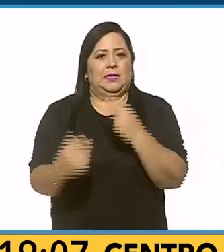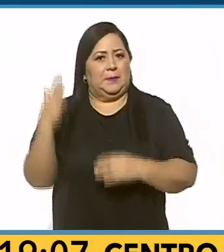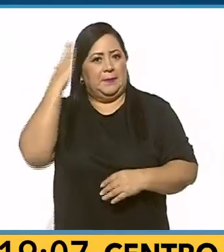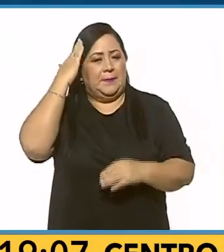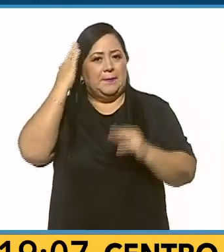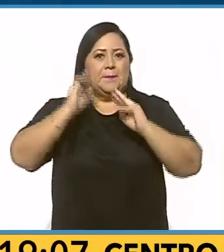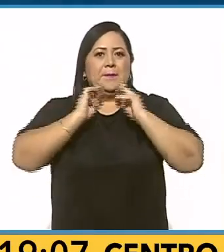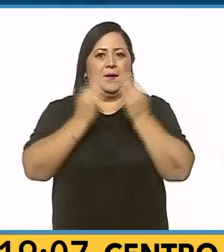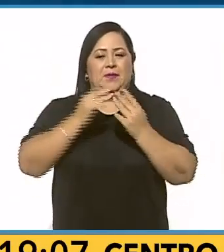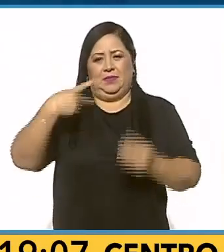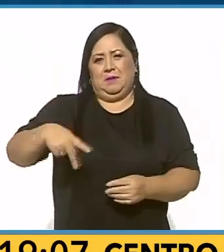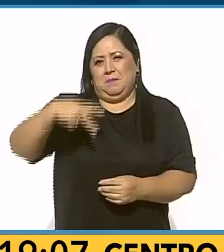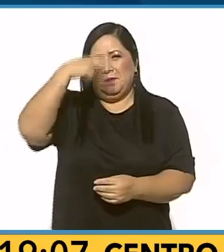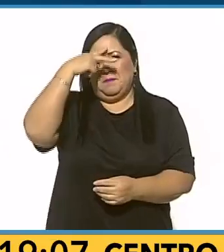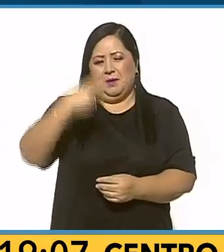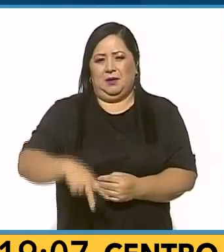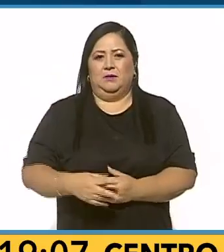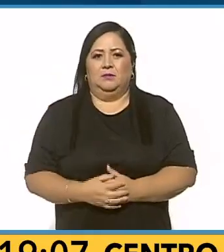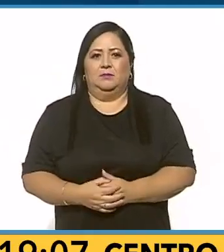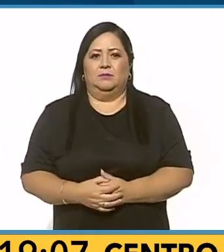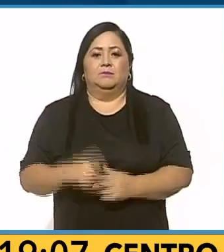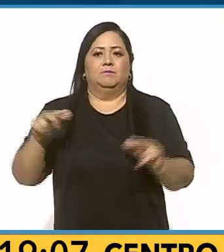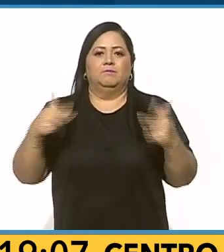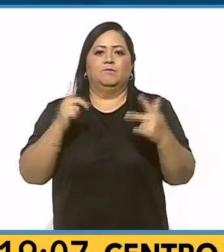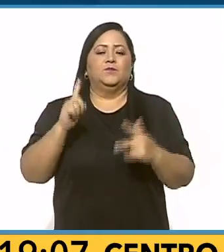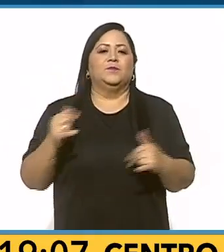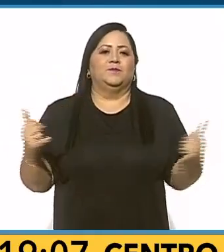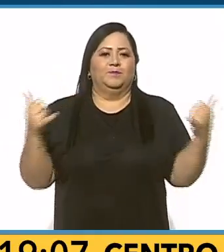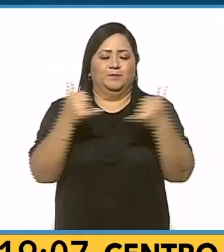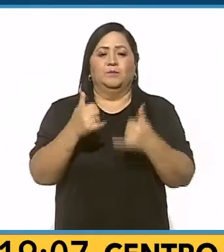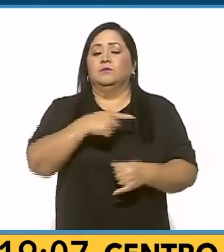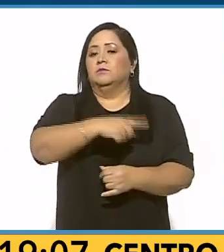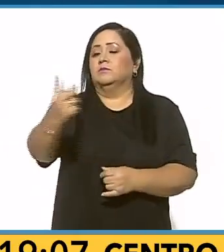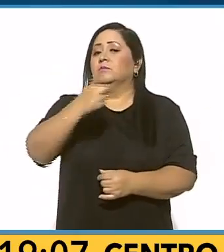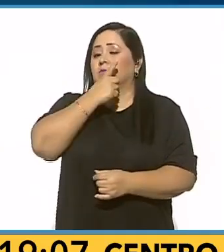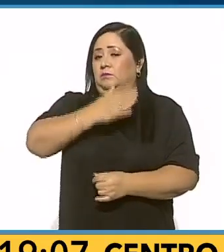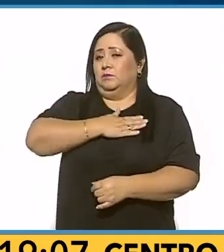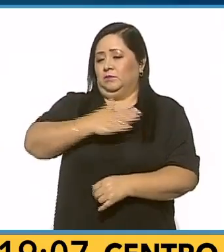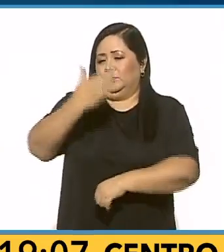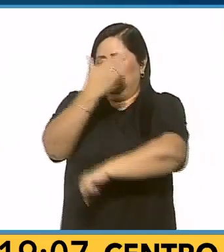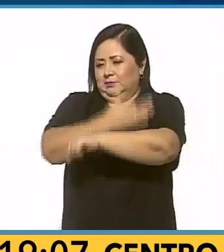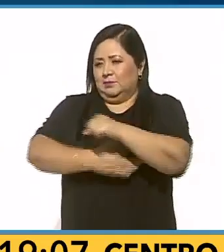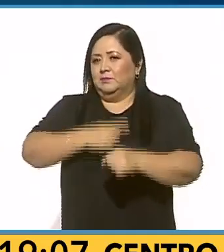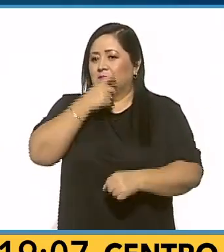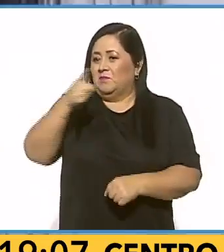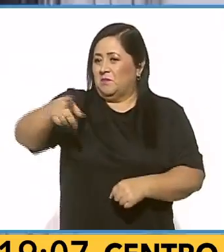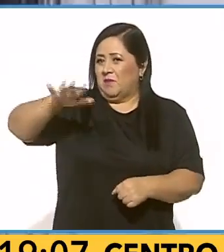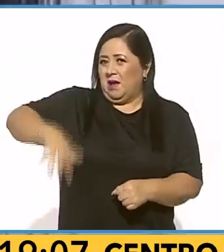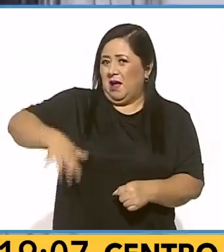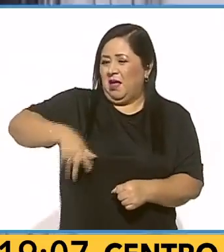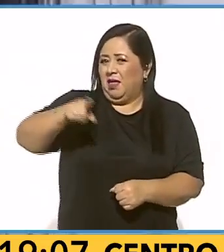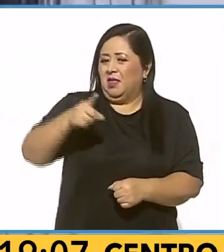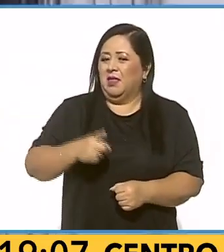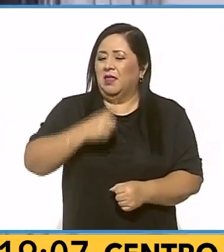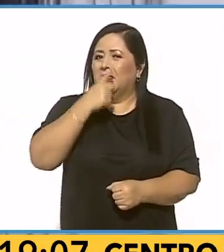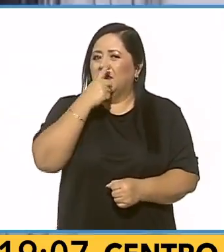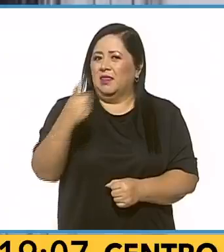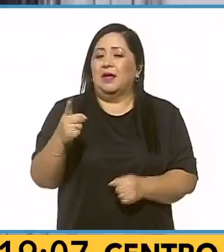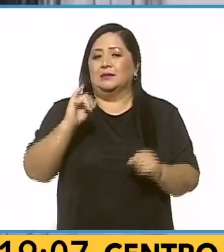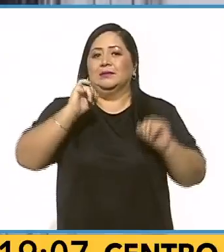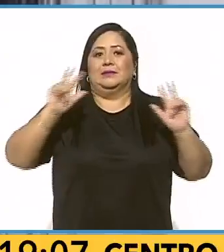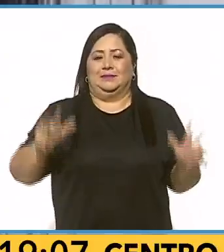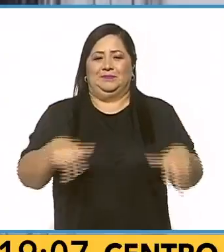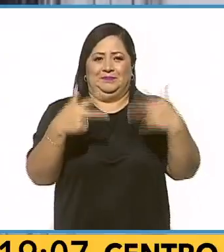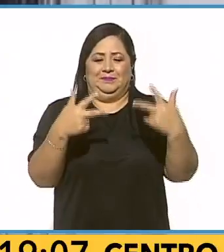del narcotráfico en México? Hola, ¿cómo están? Muy buenas tardes. Pues bueno, a ver, creo que lo que acaban de mencionar justamente es